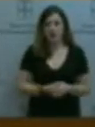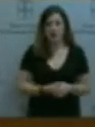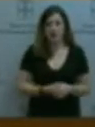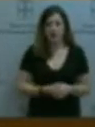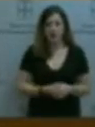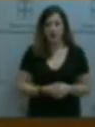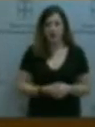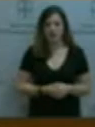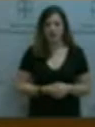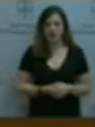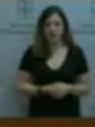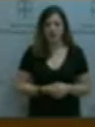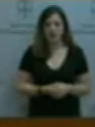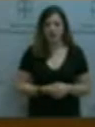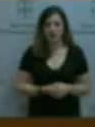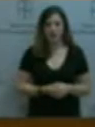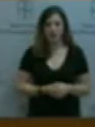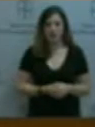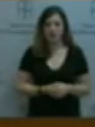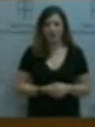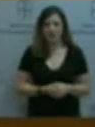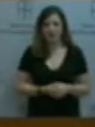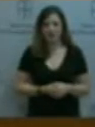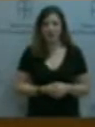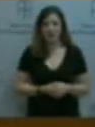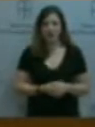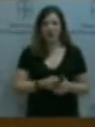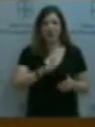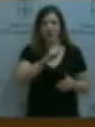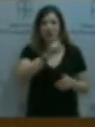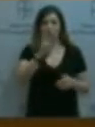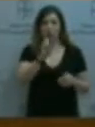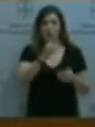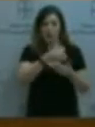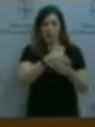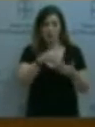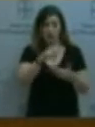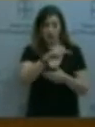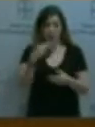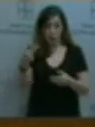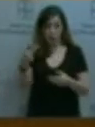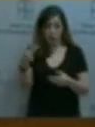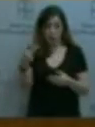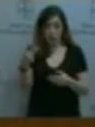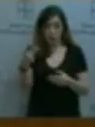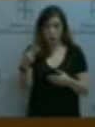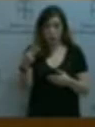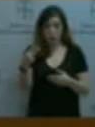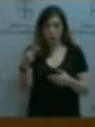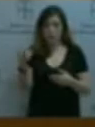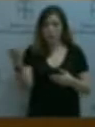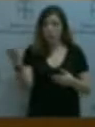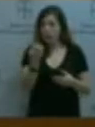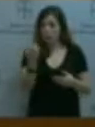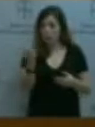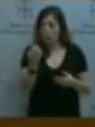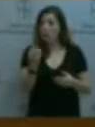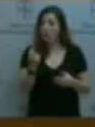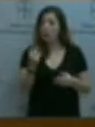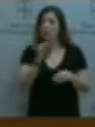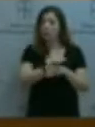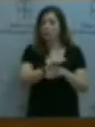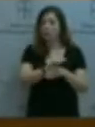Cierto que hay 250 millones que se habían presentado, que se tienen que dar para comarcas mineras para proyectos, pero también creo recordar que ya